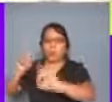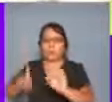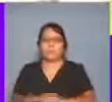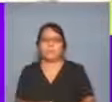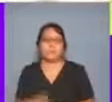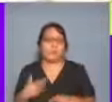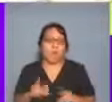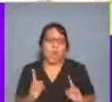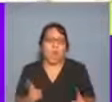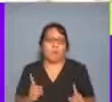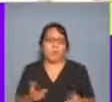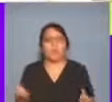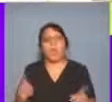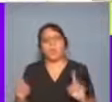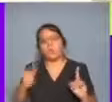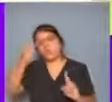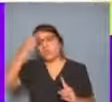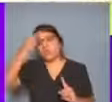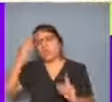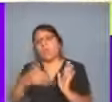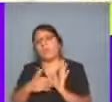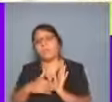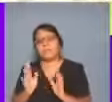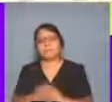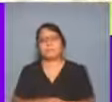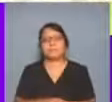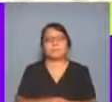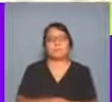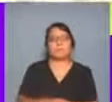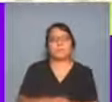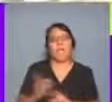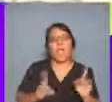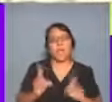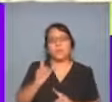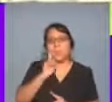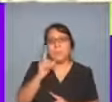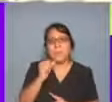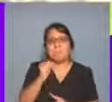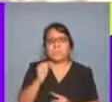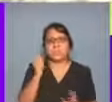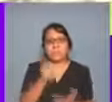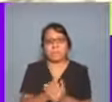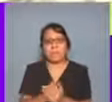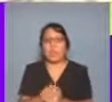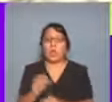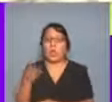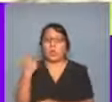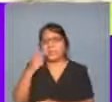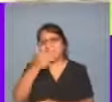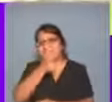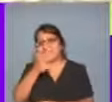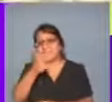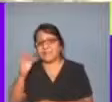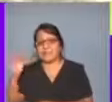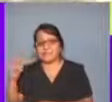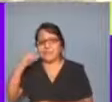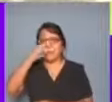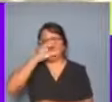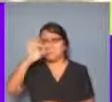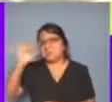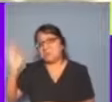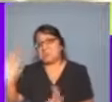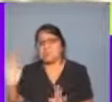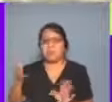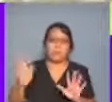es la misma distancia pero dependía de chofer hay uno que le cobraba 1000 pesos el otro 700 600 y bueno uno